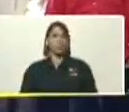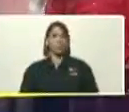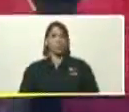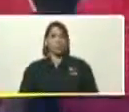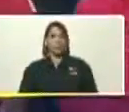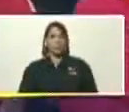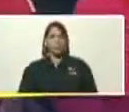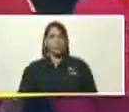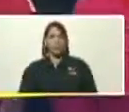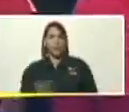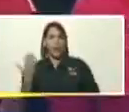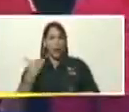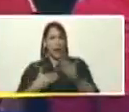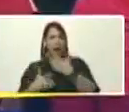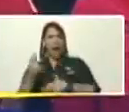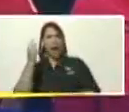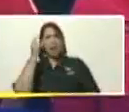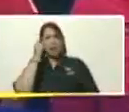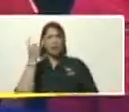que aquel día 30 de abril,